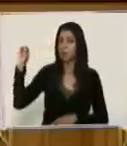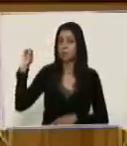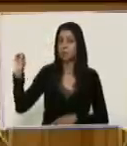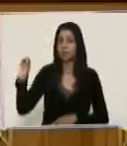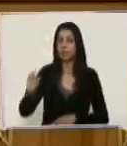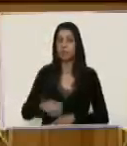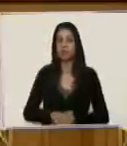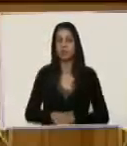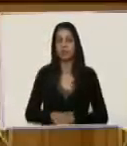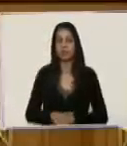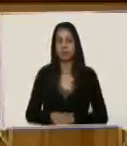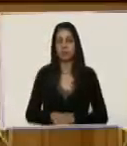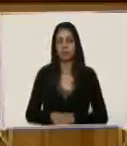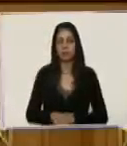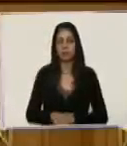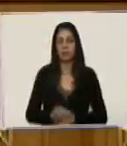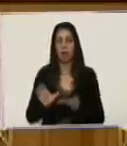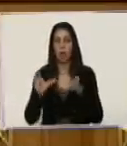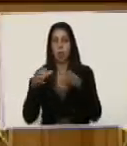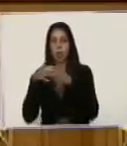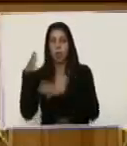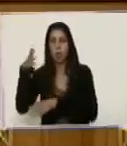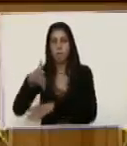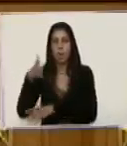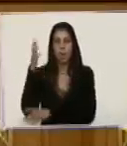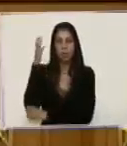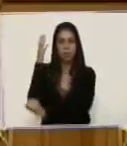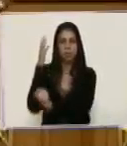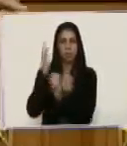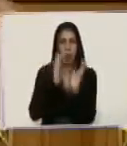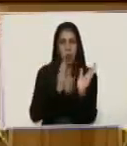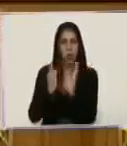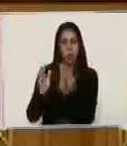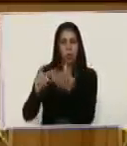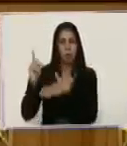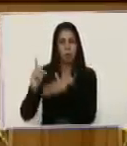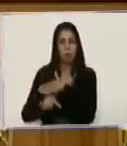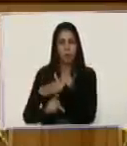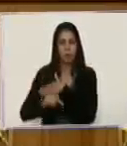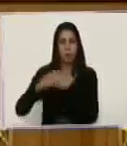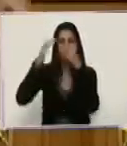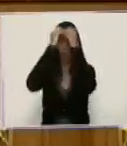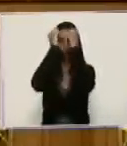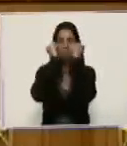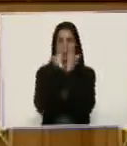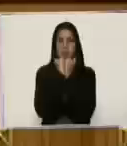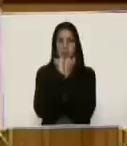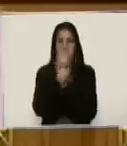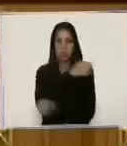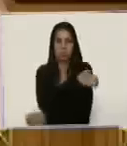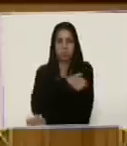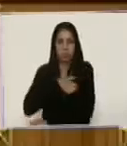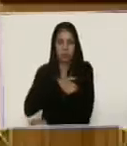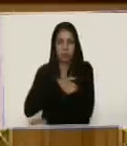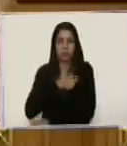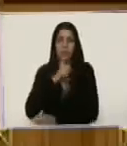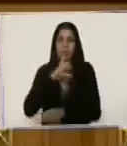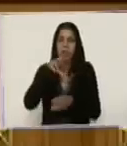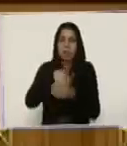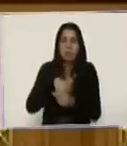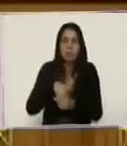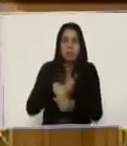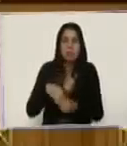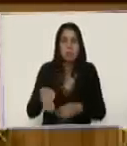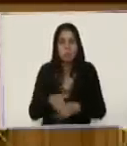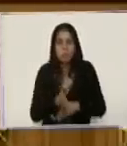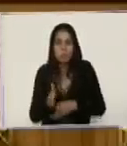a la delincuencia organizada y al paramilitarismo, que son las bases